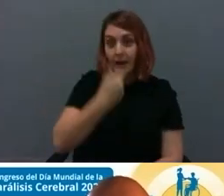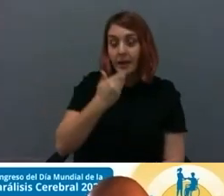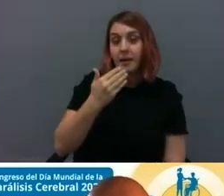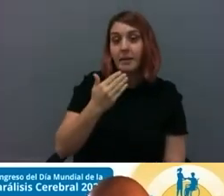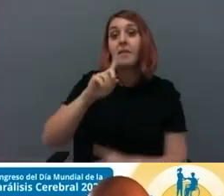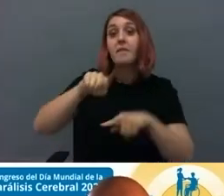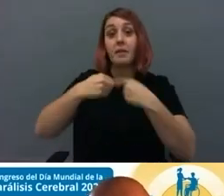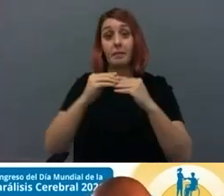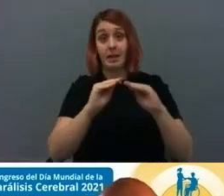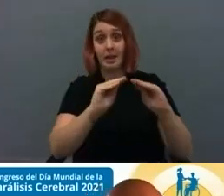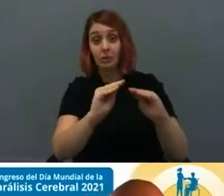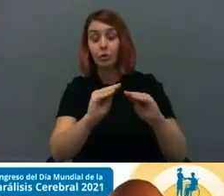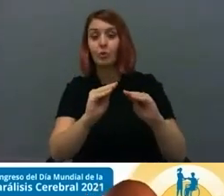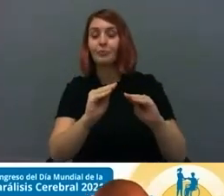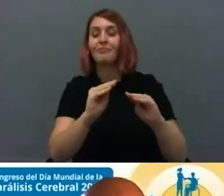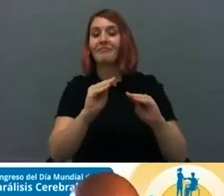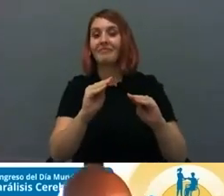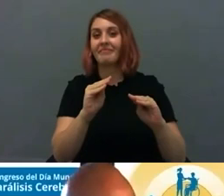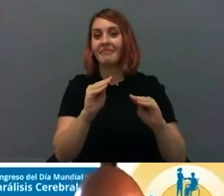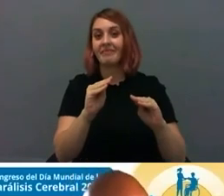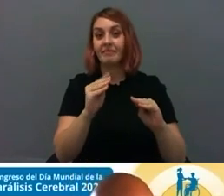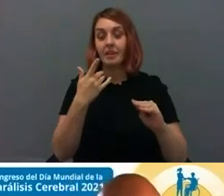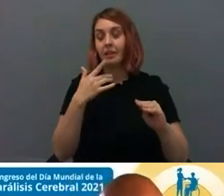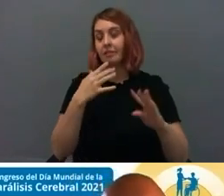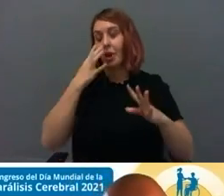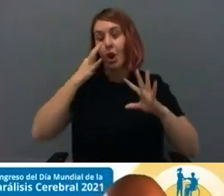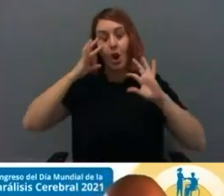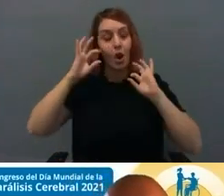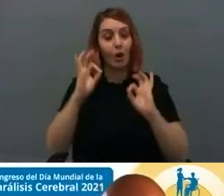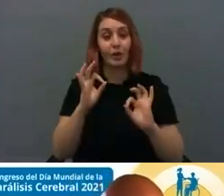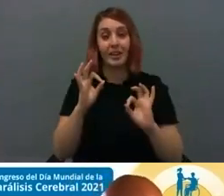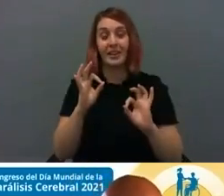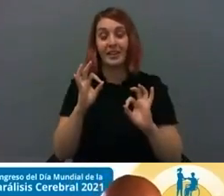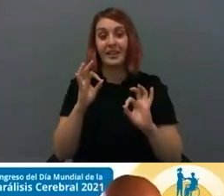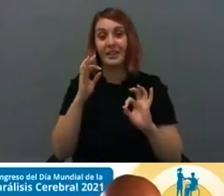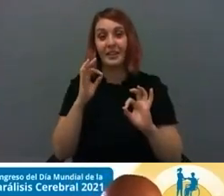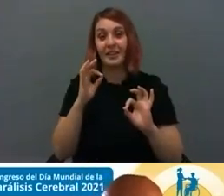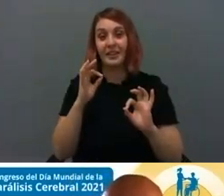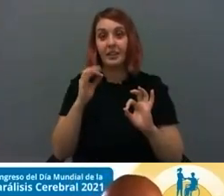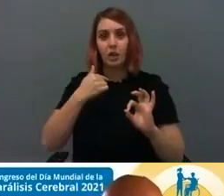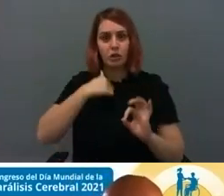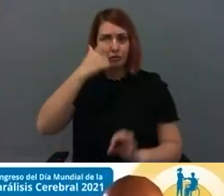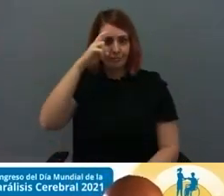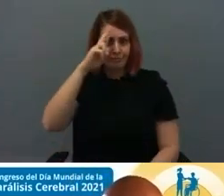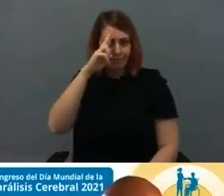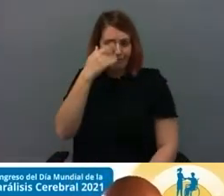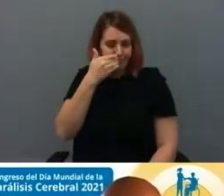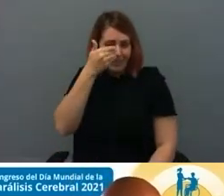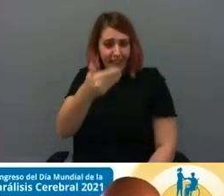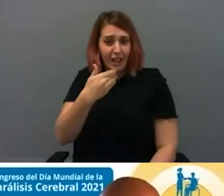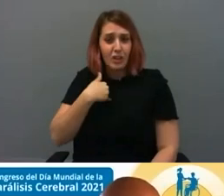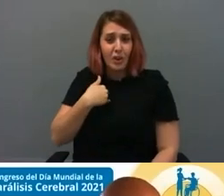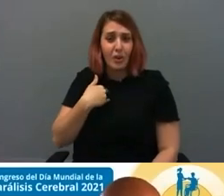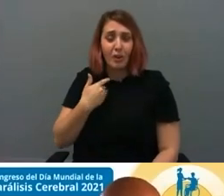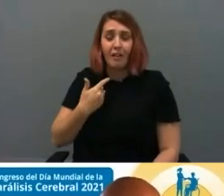a familias y por supuesto, yo he de reconocer que lo que más me cuesta es